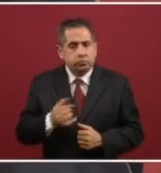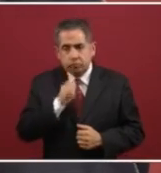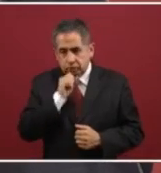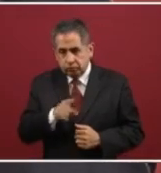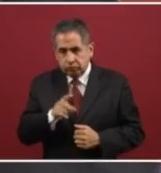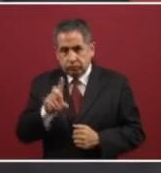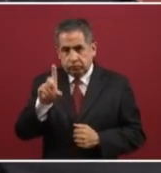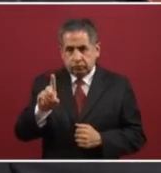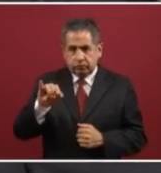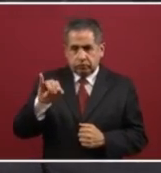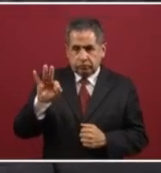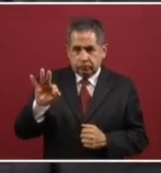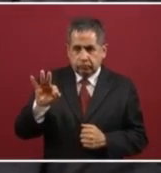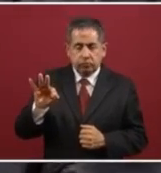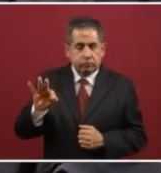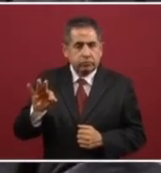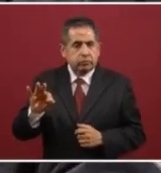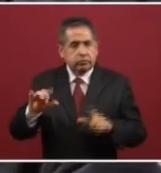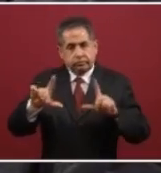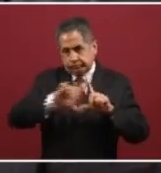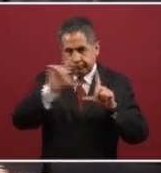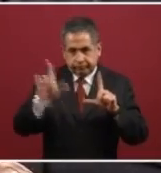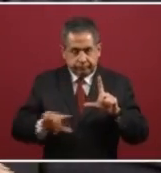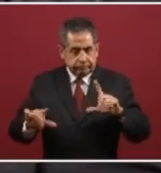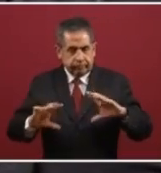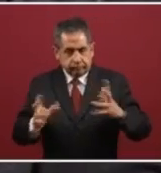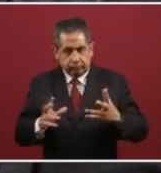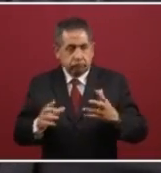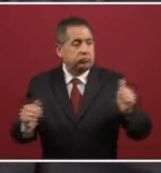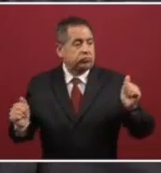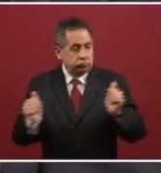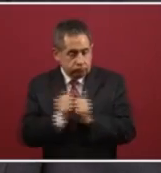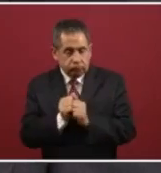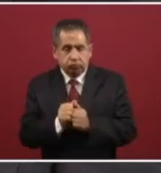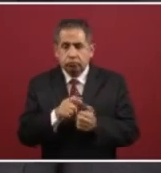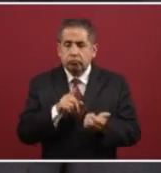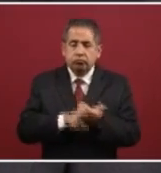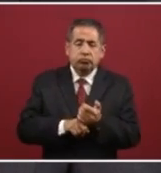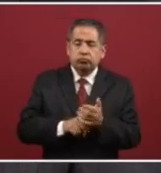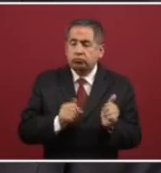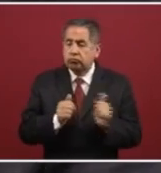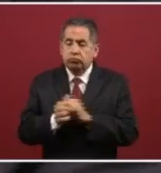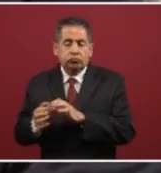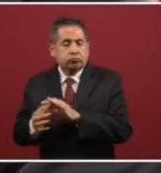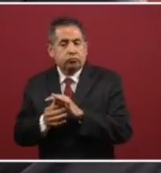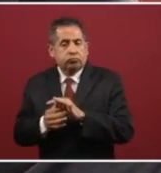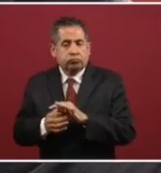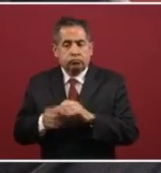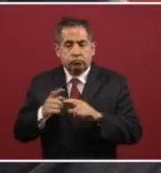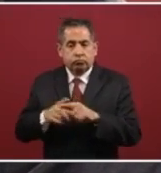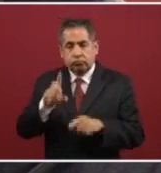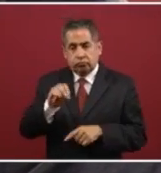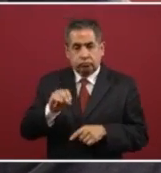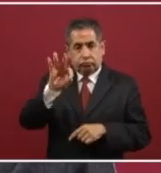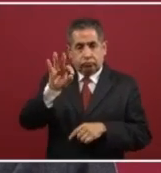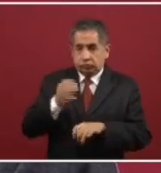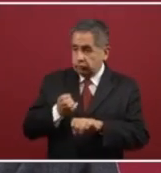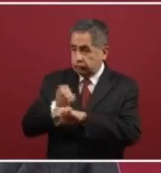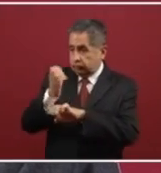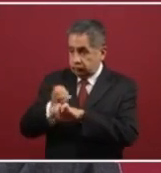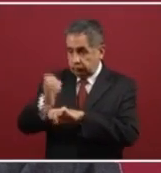el día nacional en coordinación con los dif de los